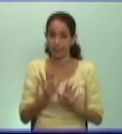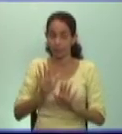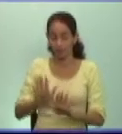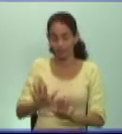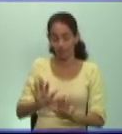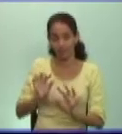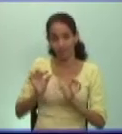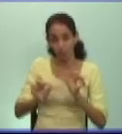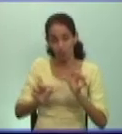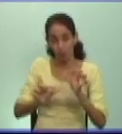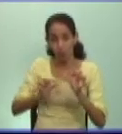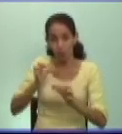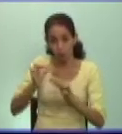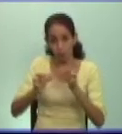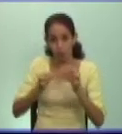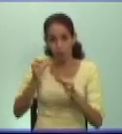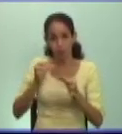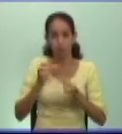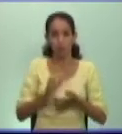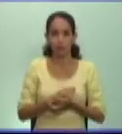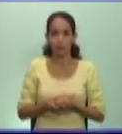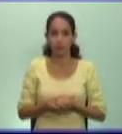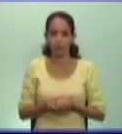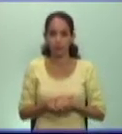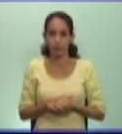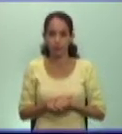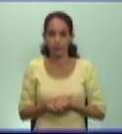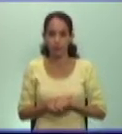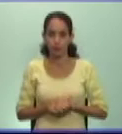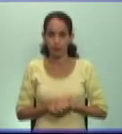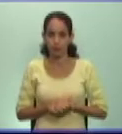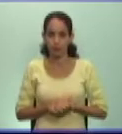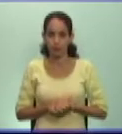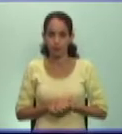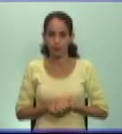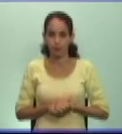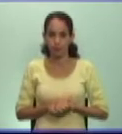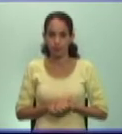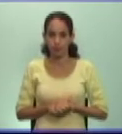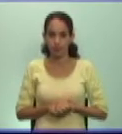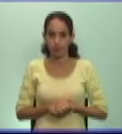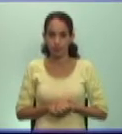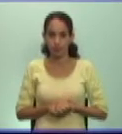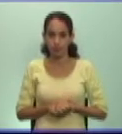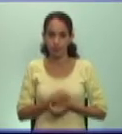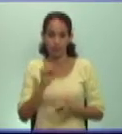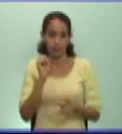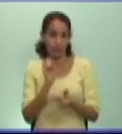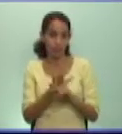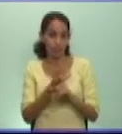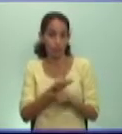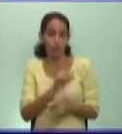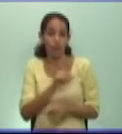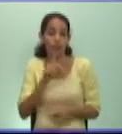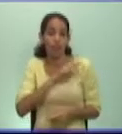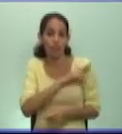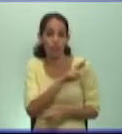Recuerden que desde que triunfan las repúblicas latinoamericanas se establece un modelo exportador